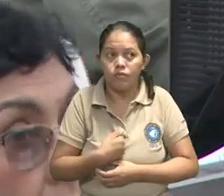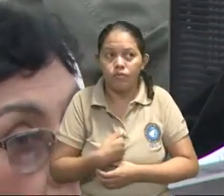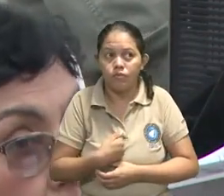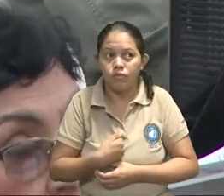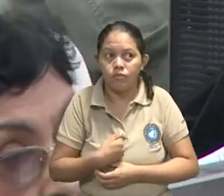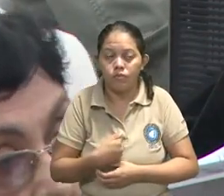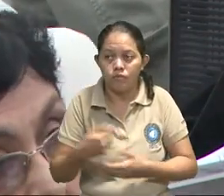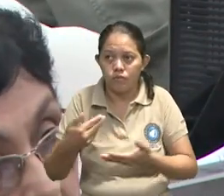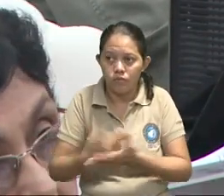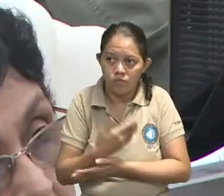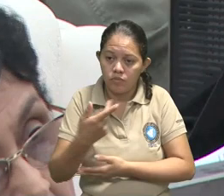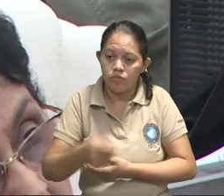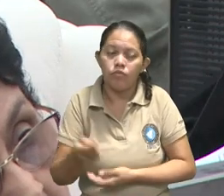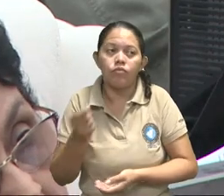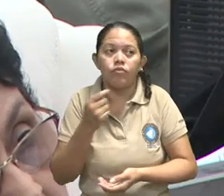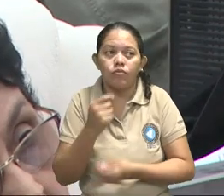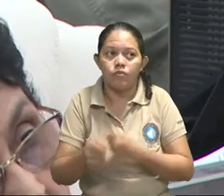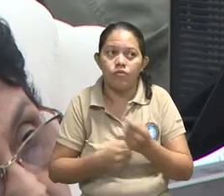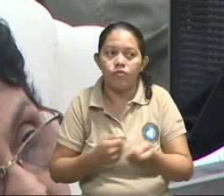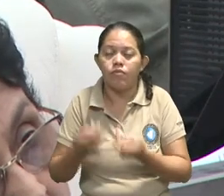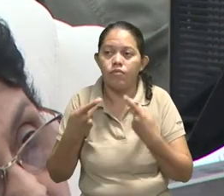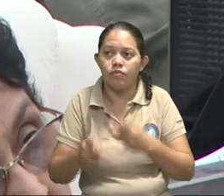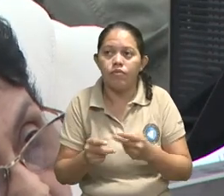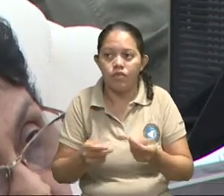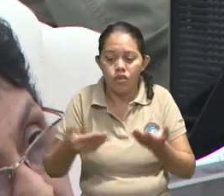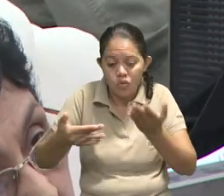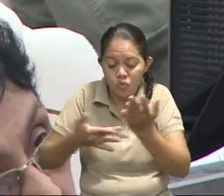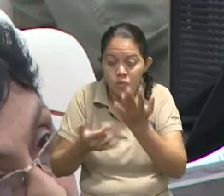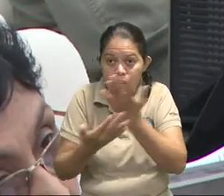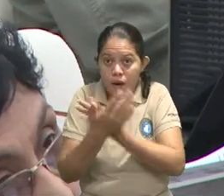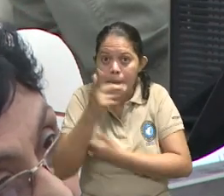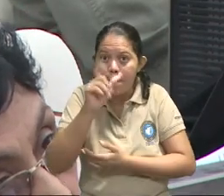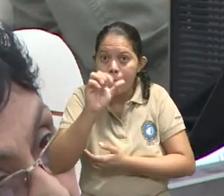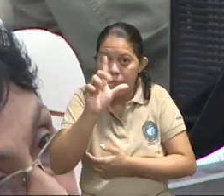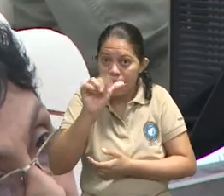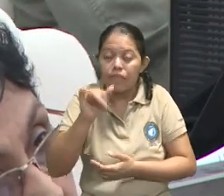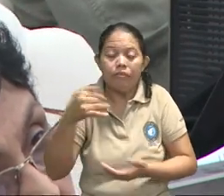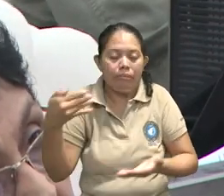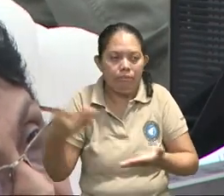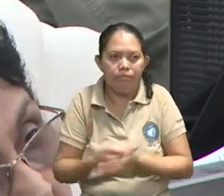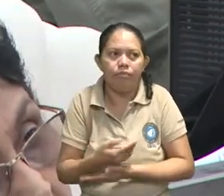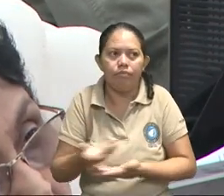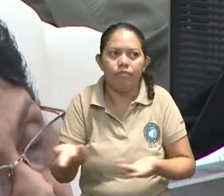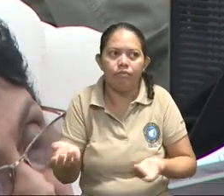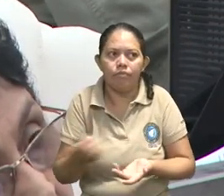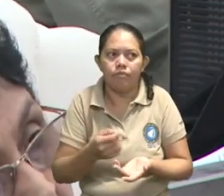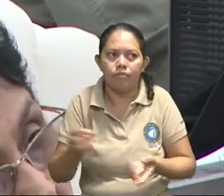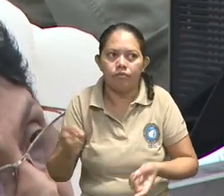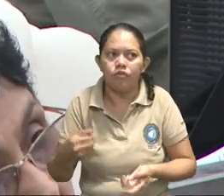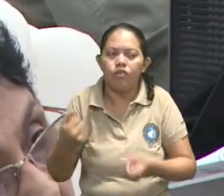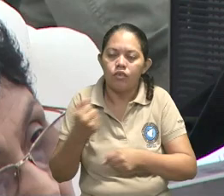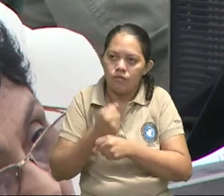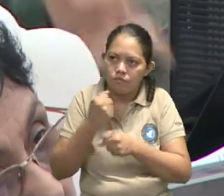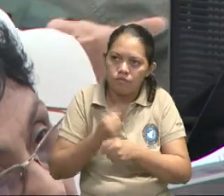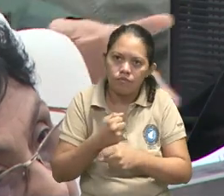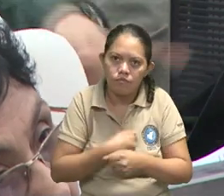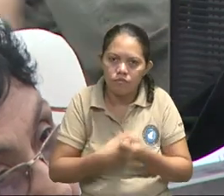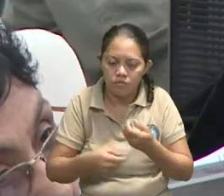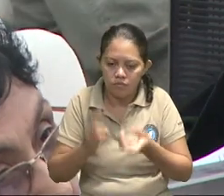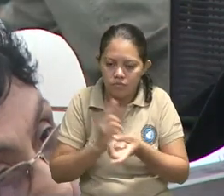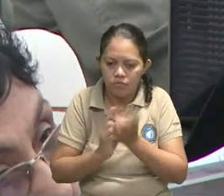las propuestas de negocio, las aplicaciones, las soluciones, los modelos de negocio